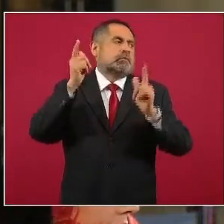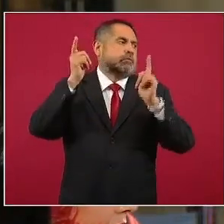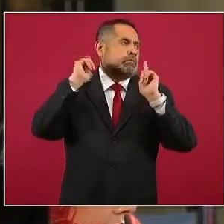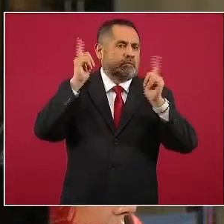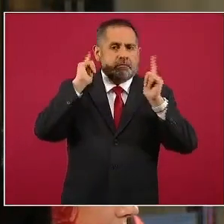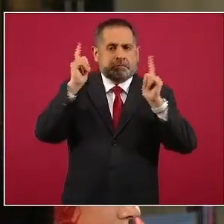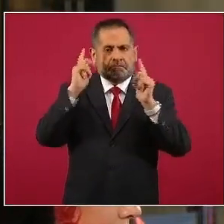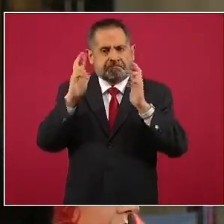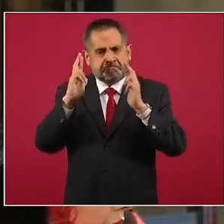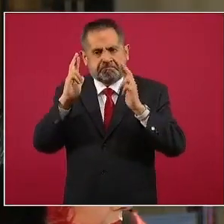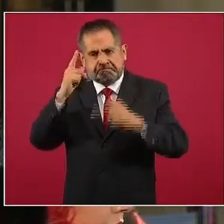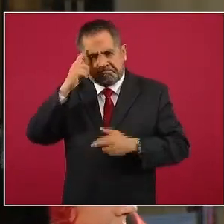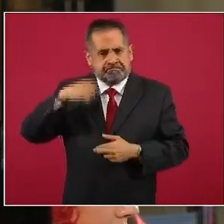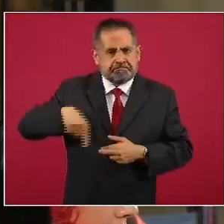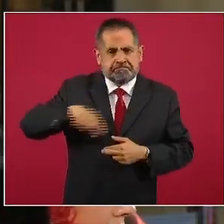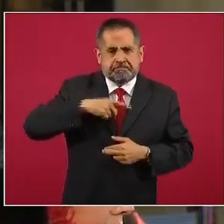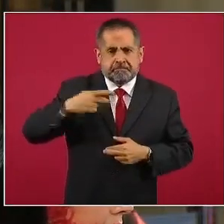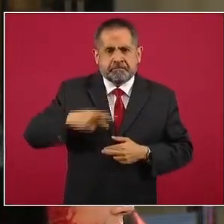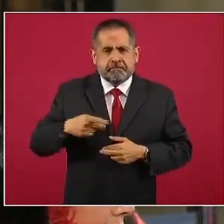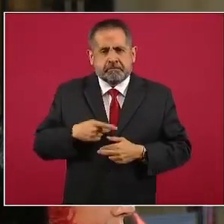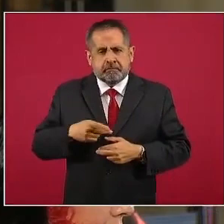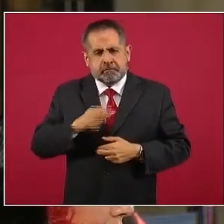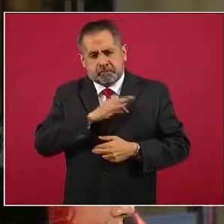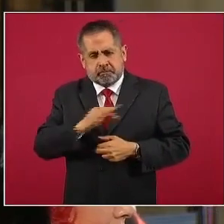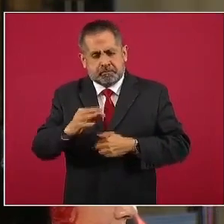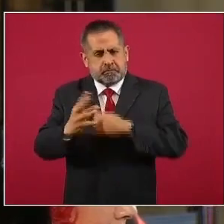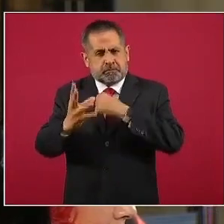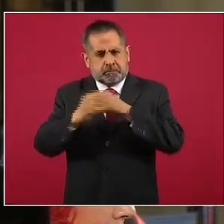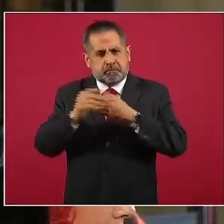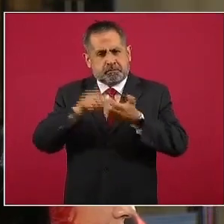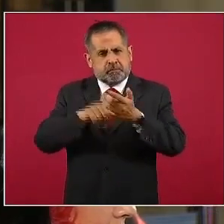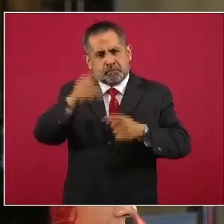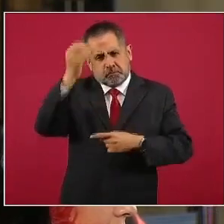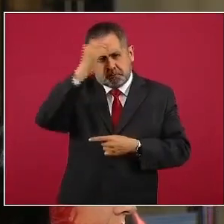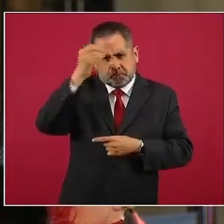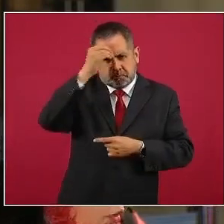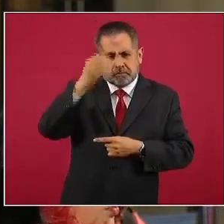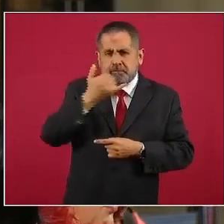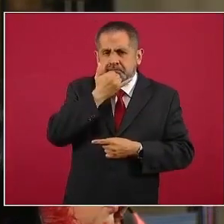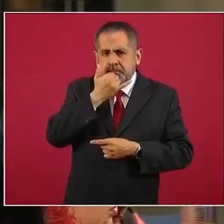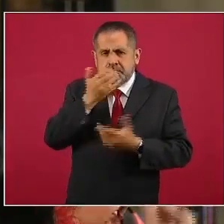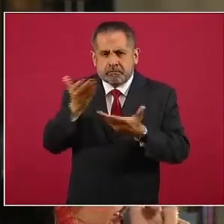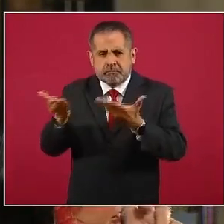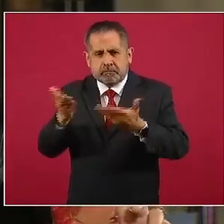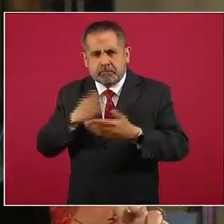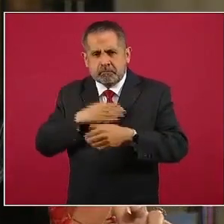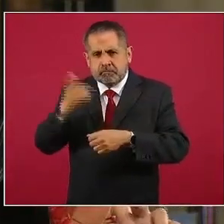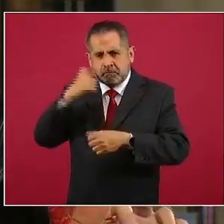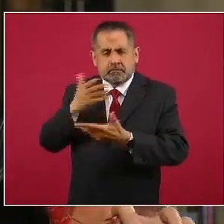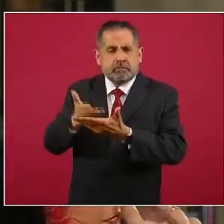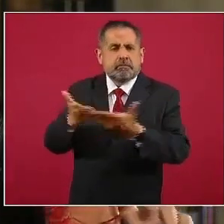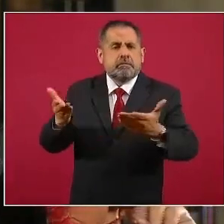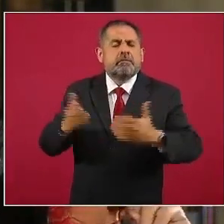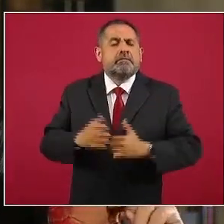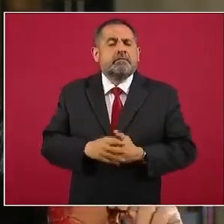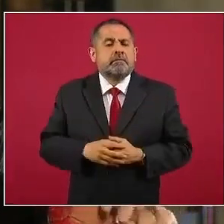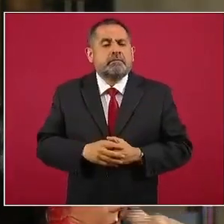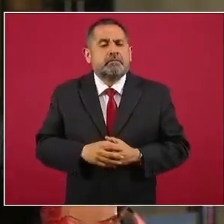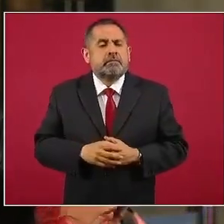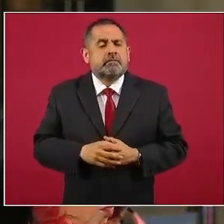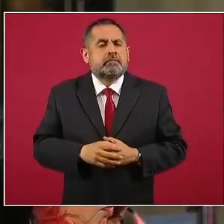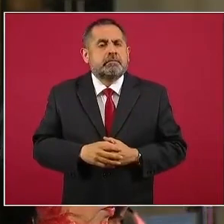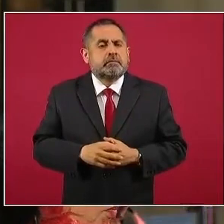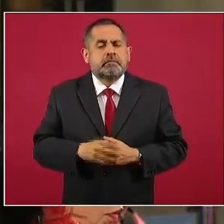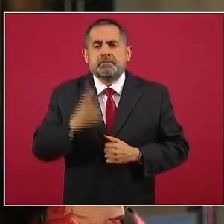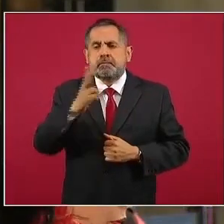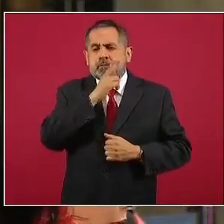la población mexicana. Si me pudiera compartir su opinión, perdón, Ángel Juan Sánchez del Arsenal, estas dos